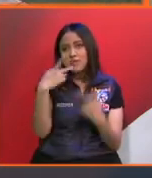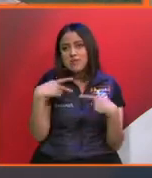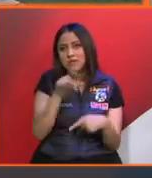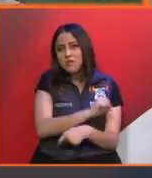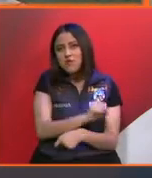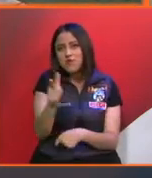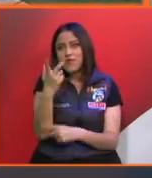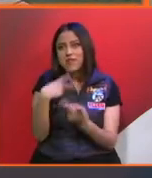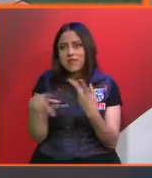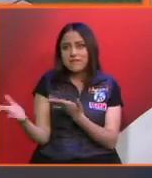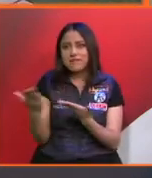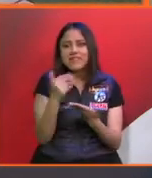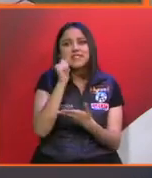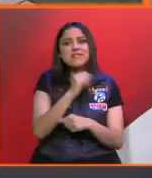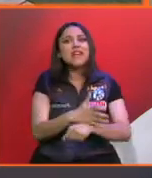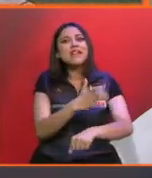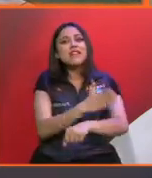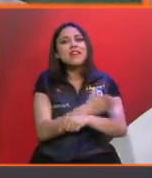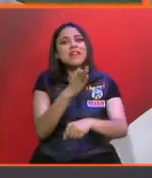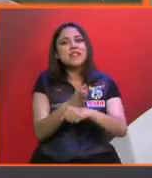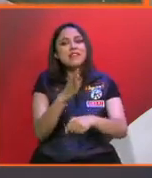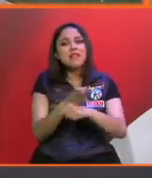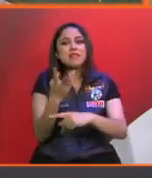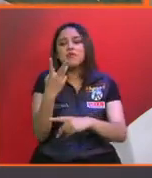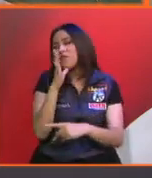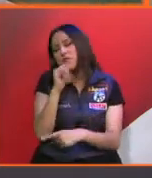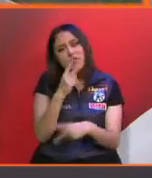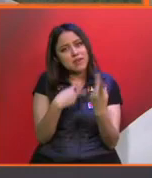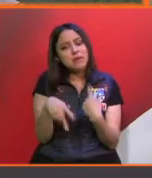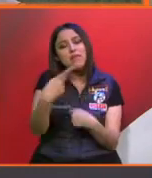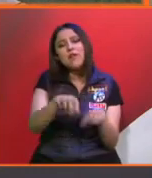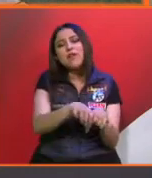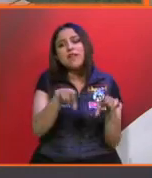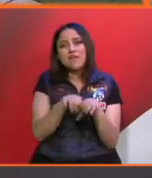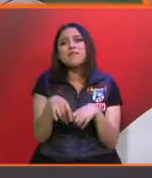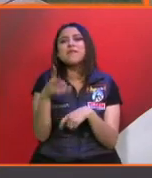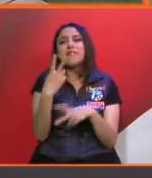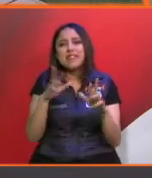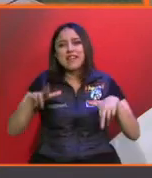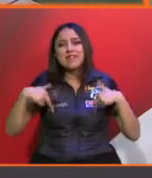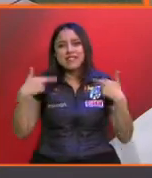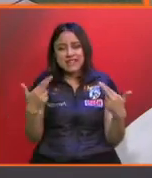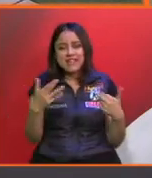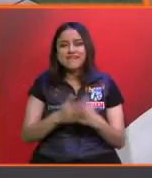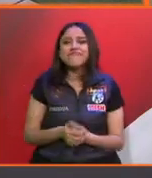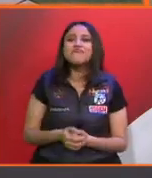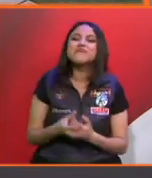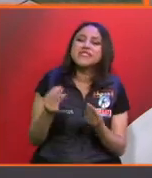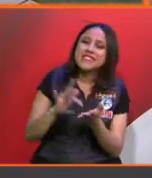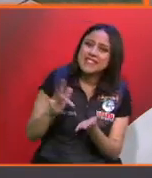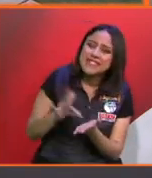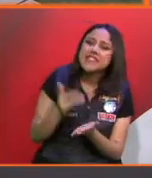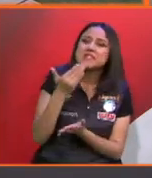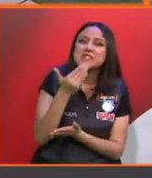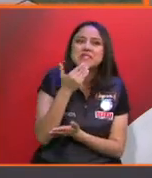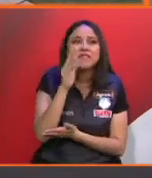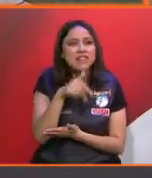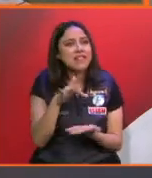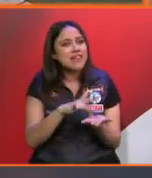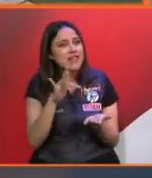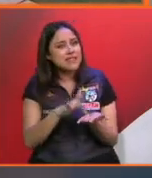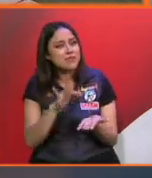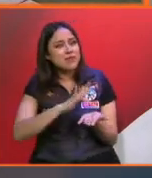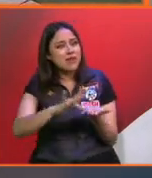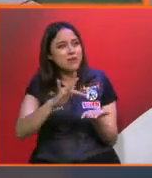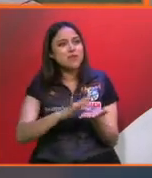también aquí con nosotros acompañándonos, en esta ocasión no pude estar, pero trae a todo su equipo a nombre de él, ¿verdad? Gracias chicos, de verdad, muchísimas gracias por este